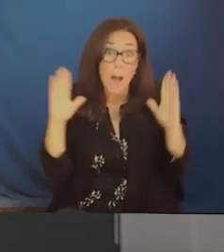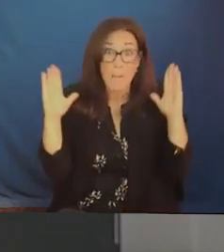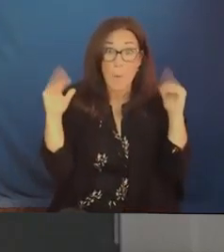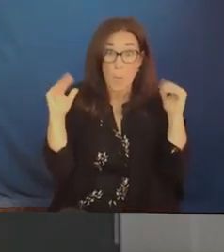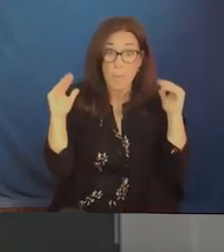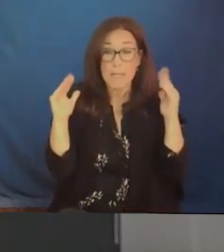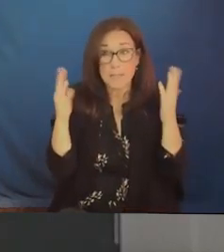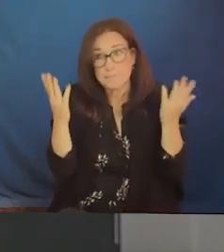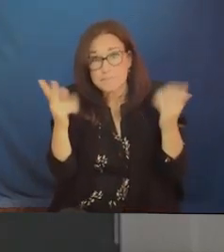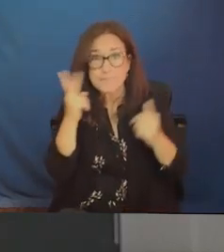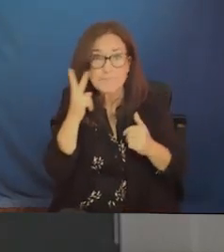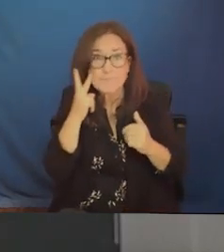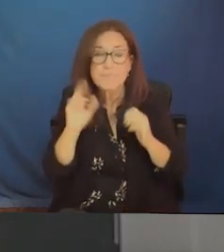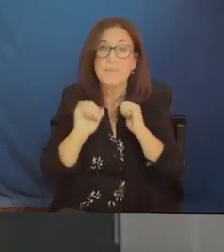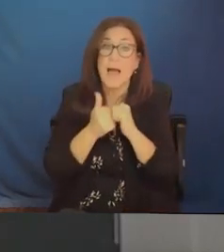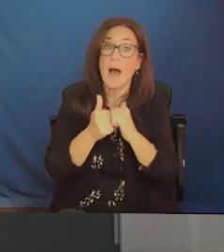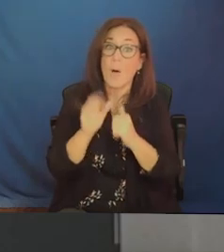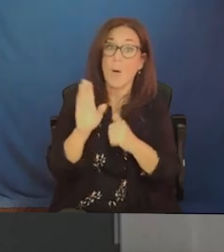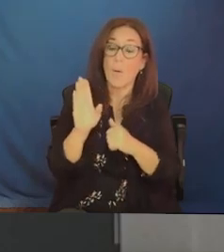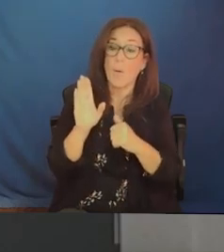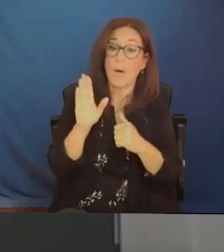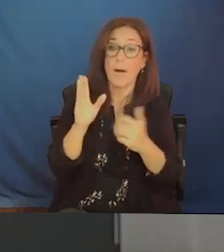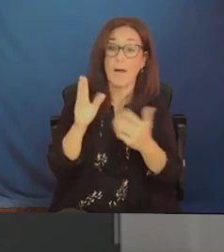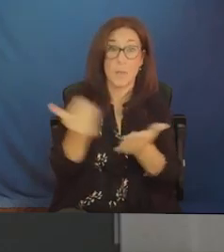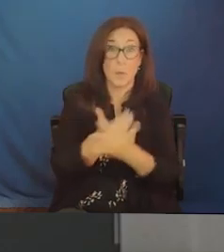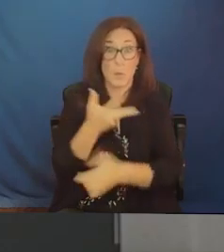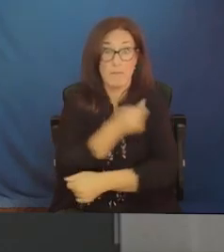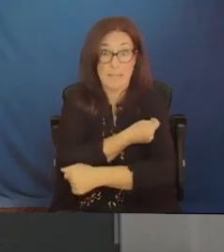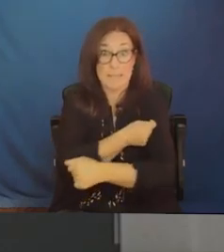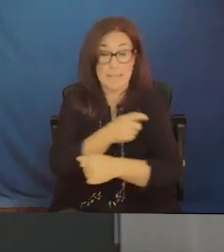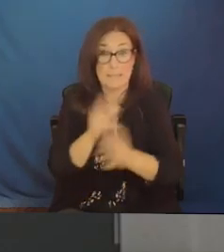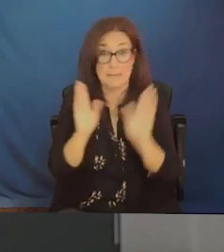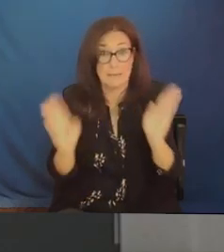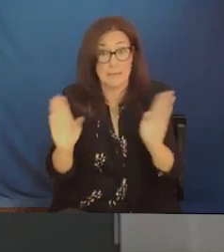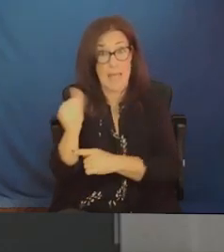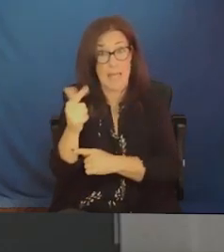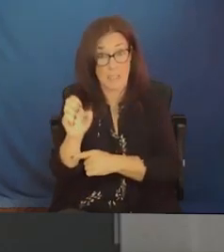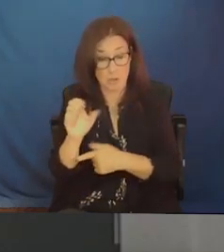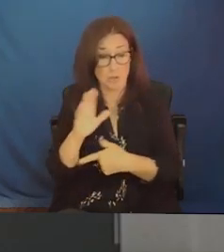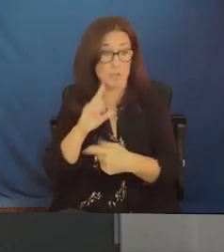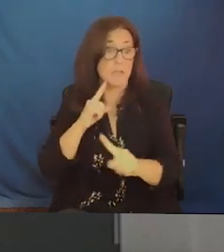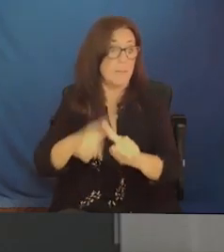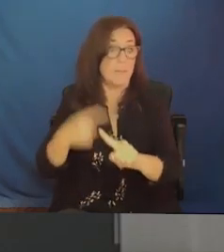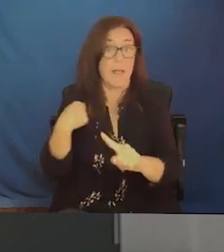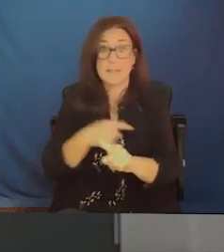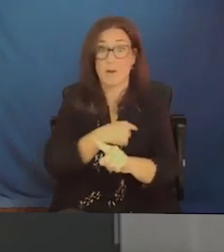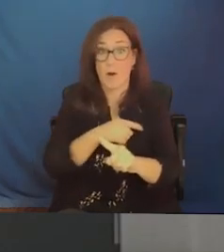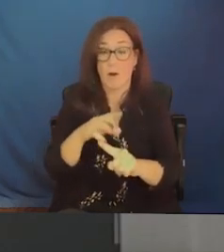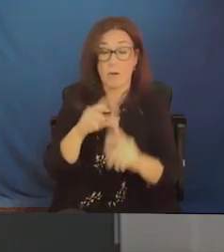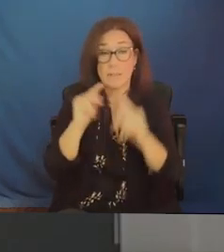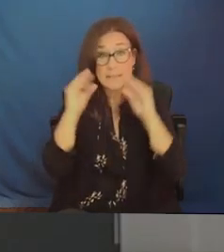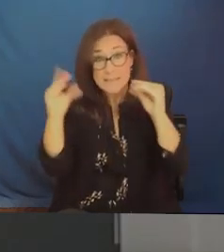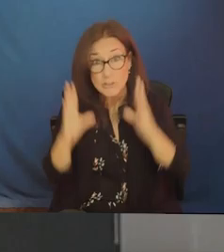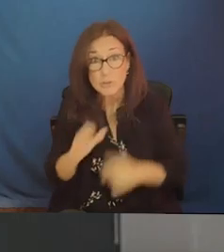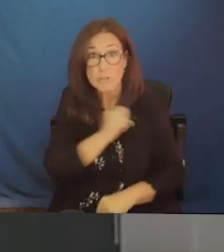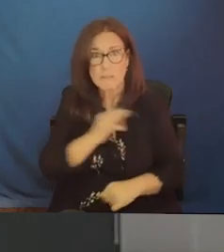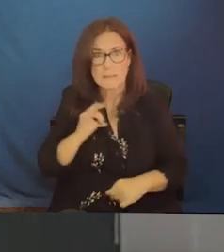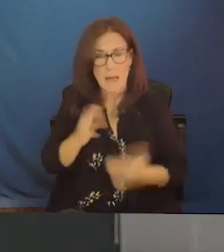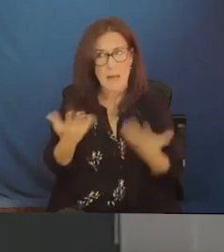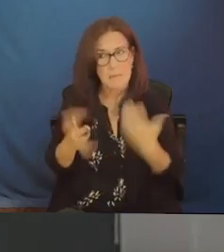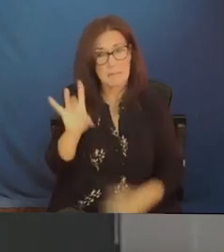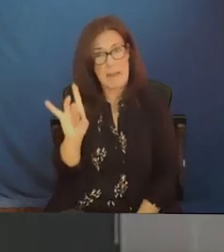cómo van los pasos antes con las vacunaciones de los estudiantes y obviamente a nuestros personal y maestros 182% es